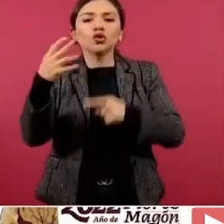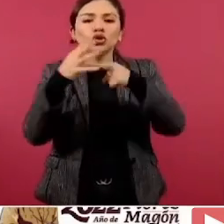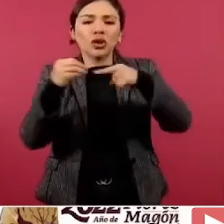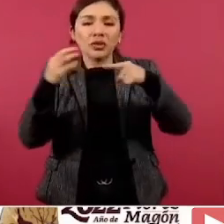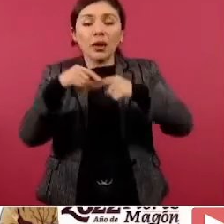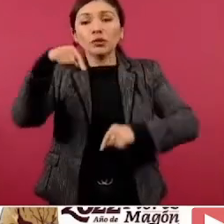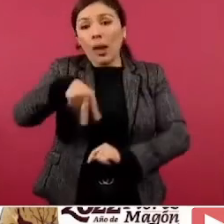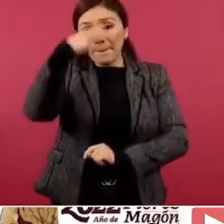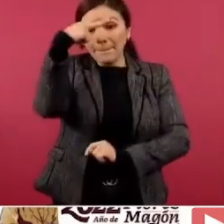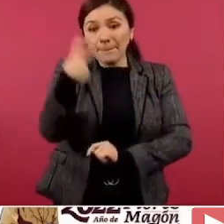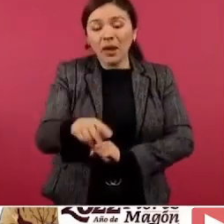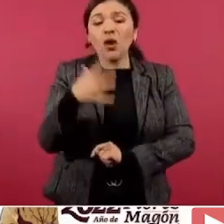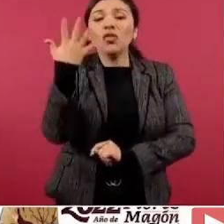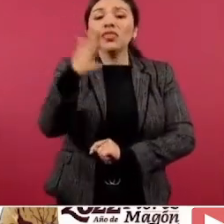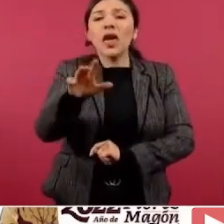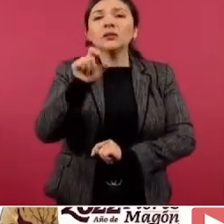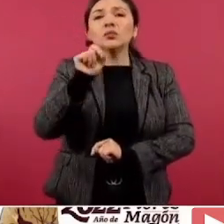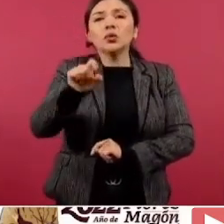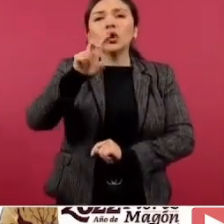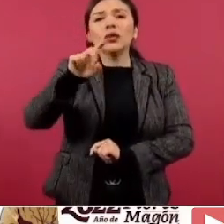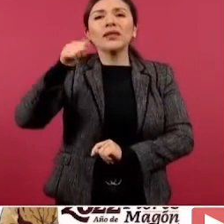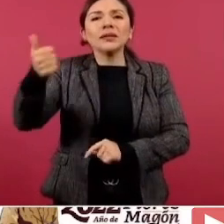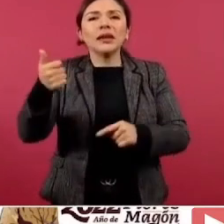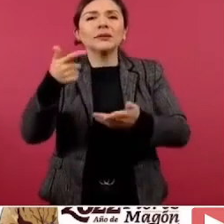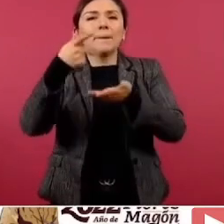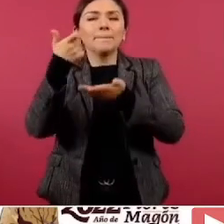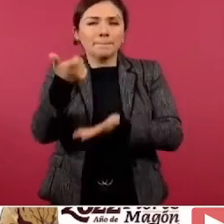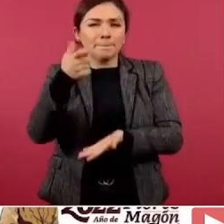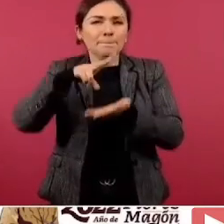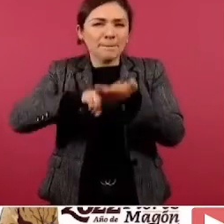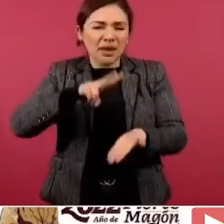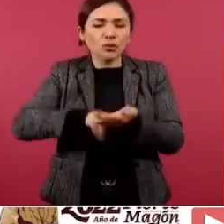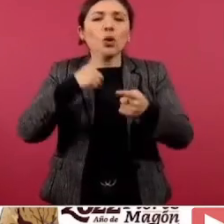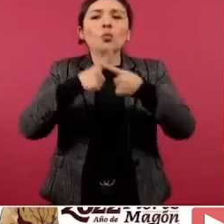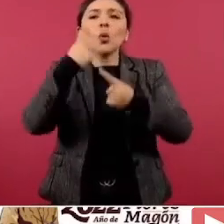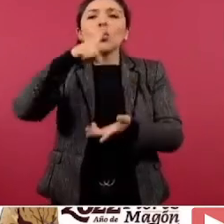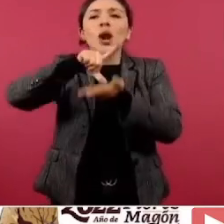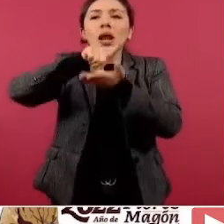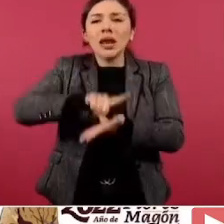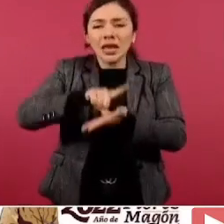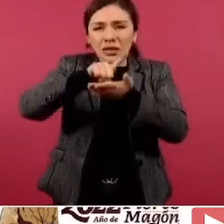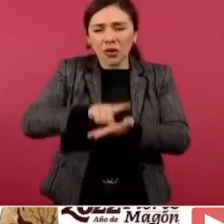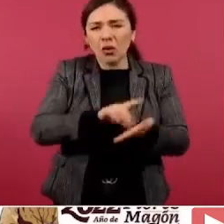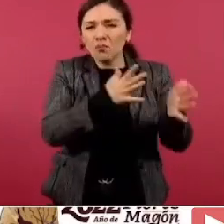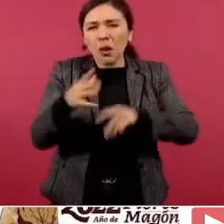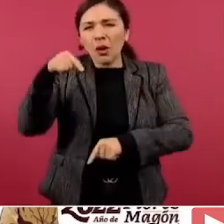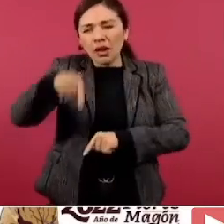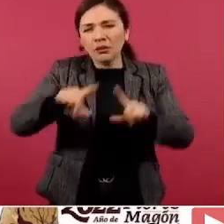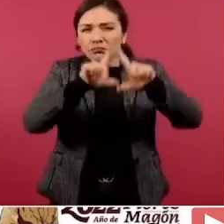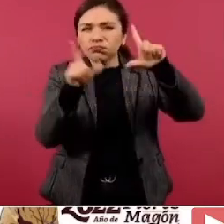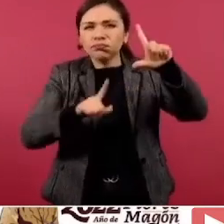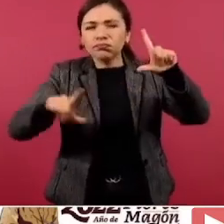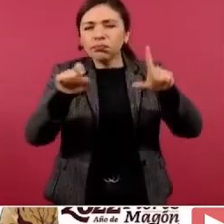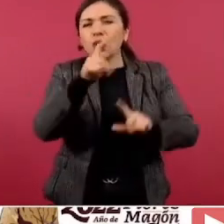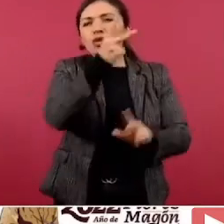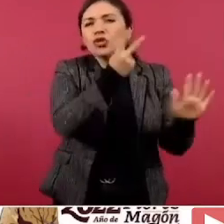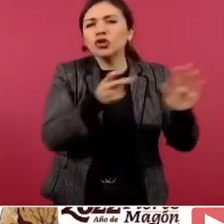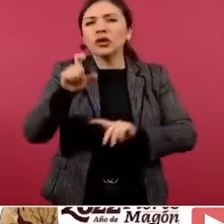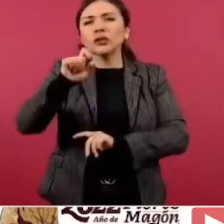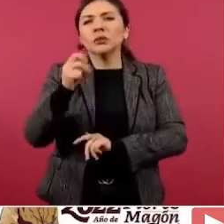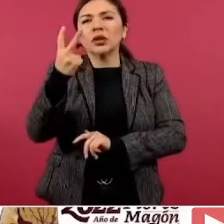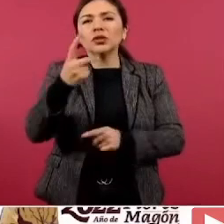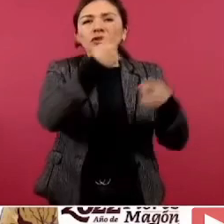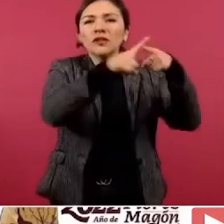a los 10 pesos con 36 centavos por litro con precio promedio a nivel nacional en las 222 regiones del